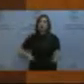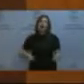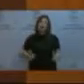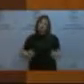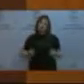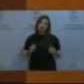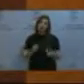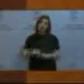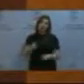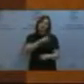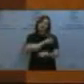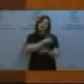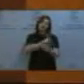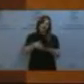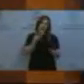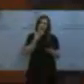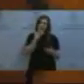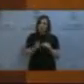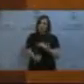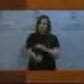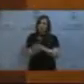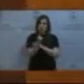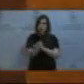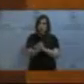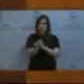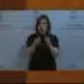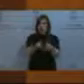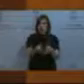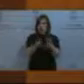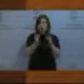millonarios, por ejemplo, el Musel. Y como el descontrol